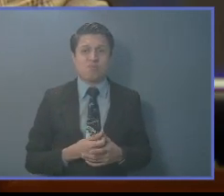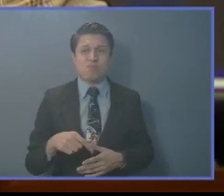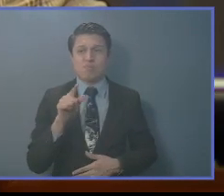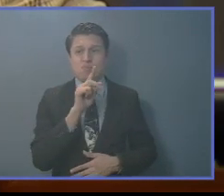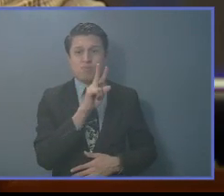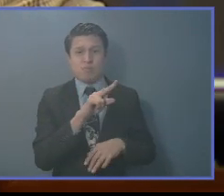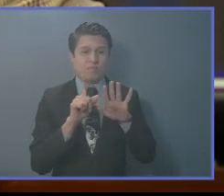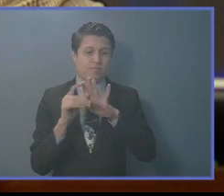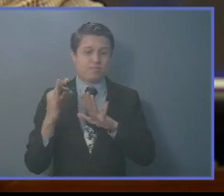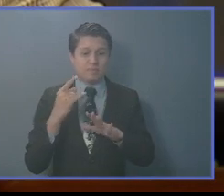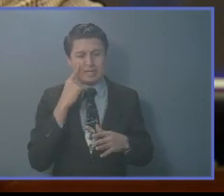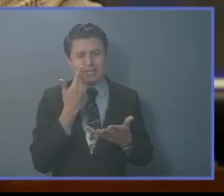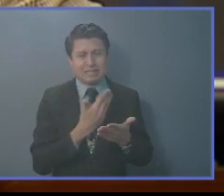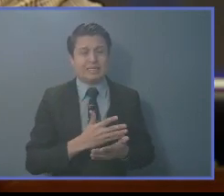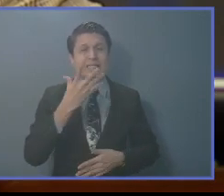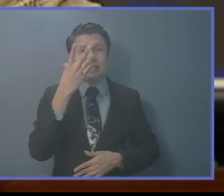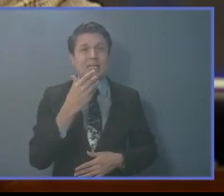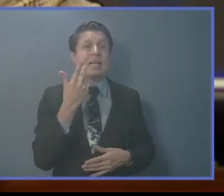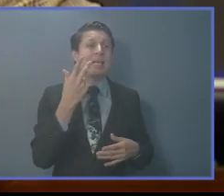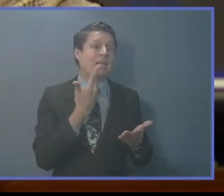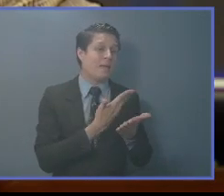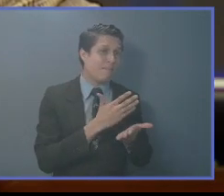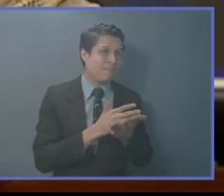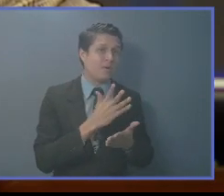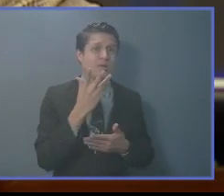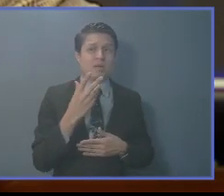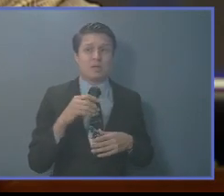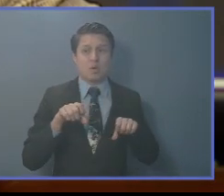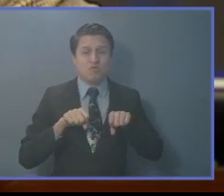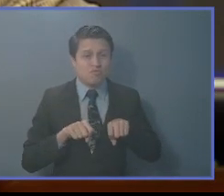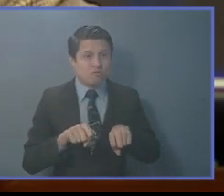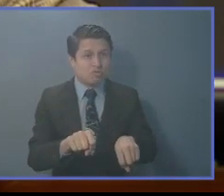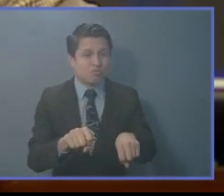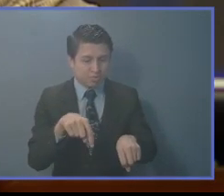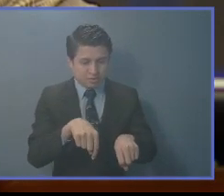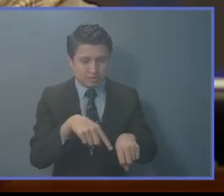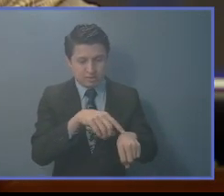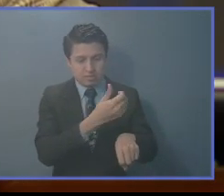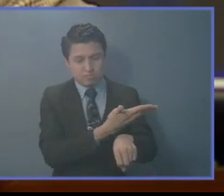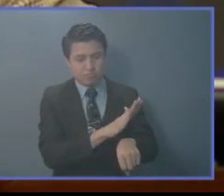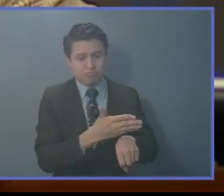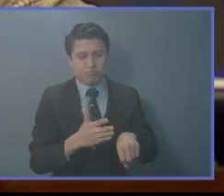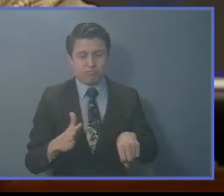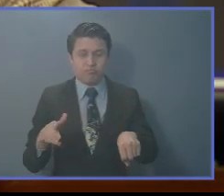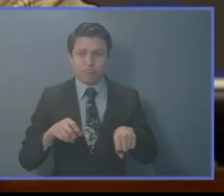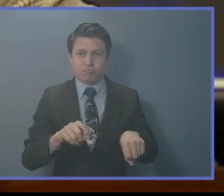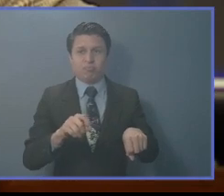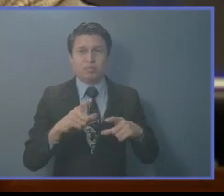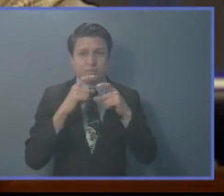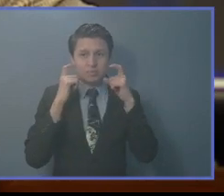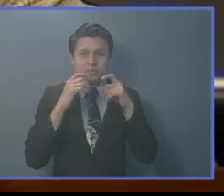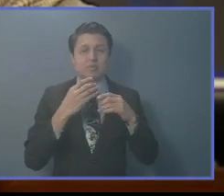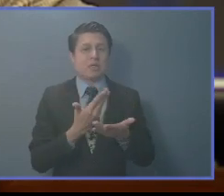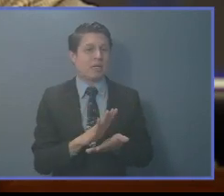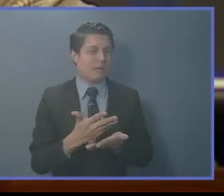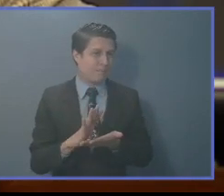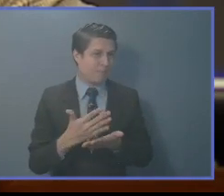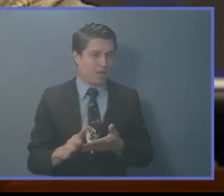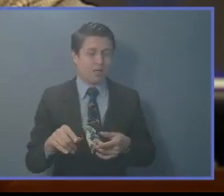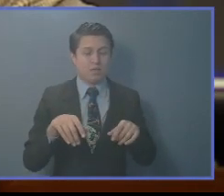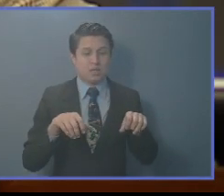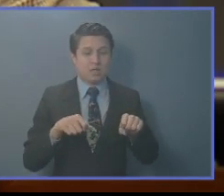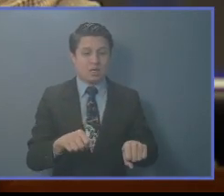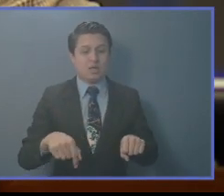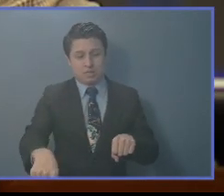26. Deberán desinfectarse cada media hora carretillas, canastas o cualquier objeto utilizado por los clientes para realizar sus compras por el área de trabajo,